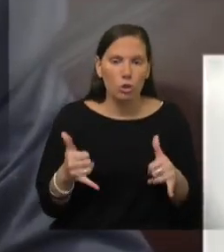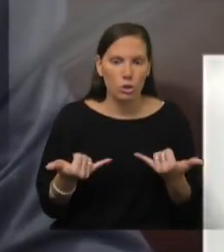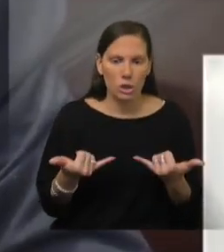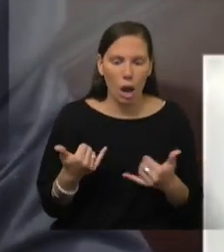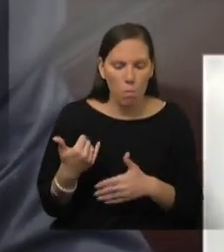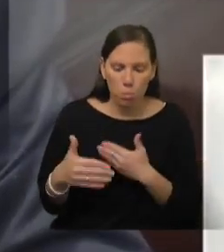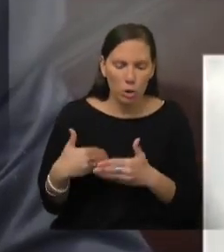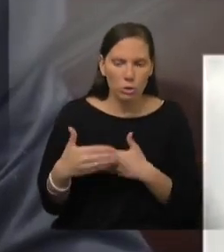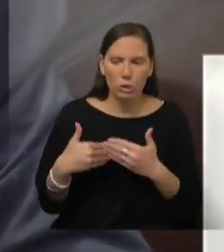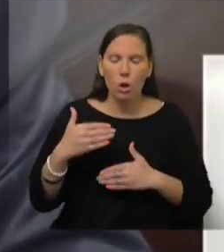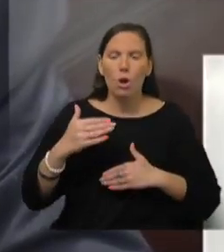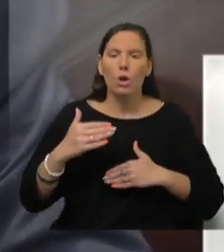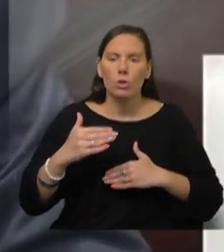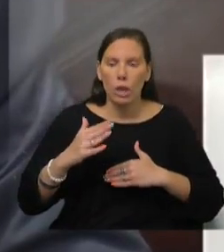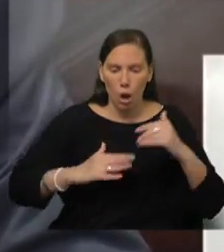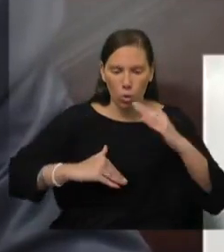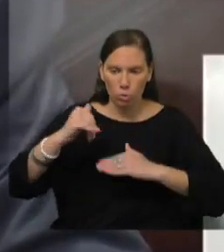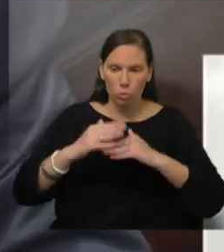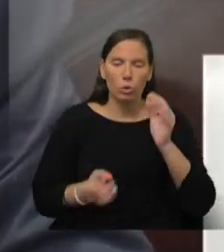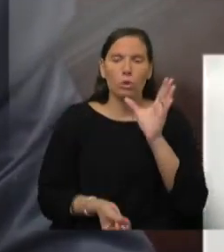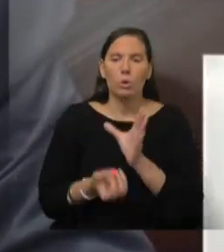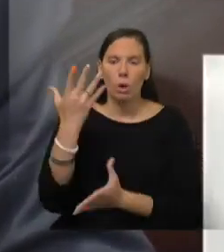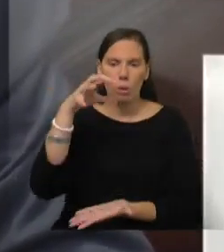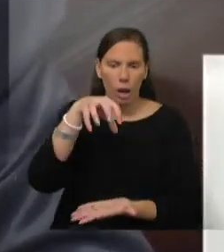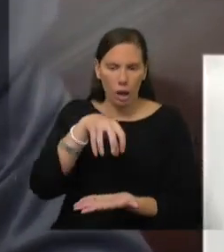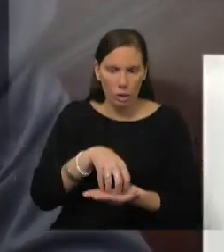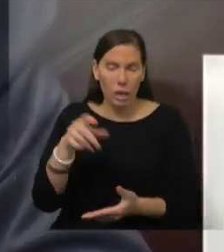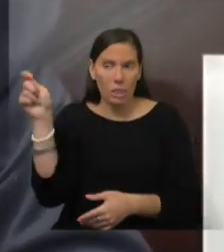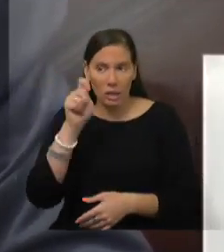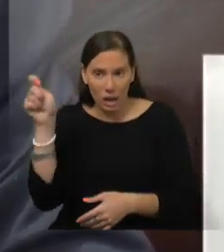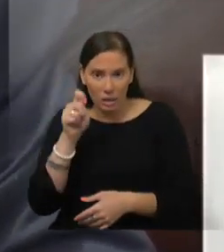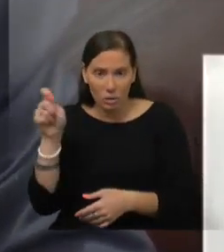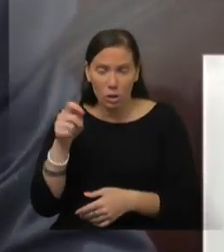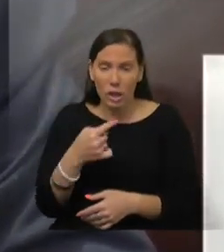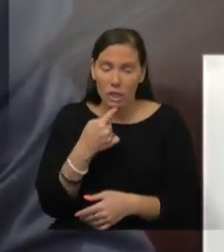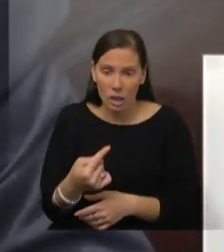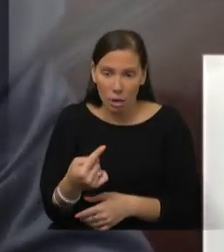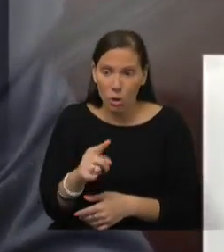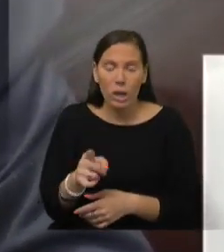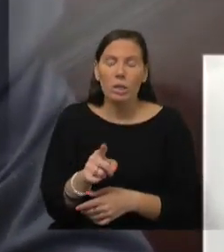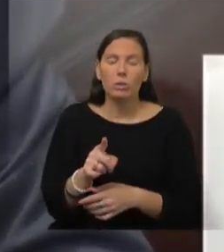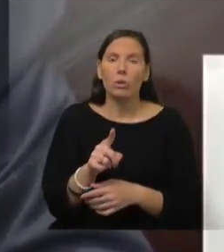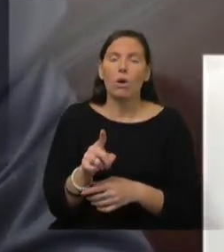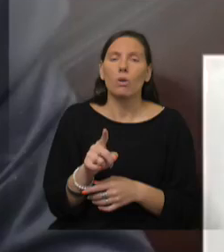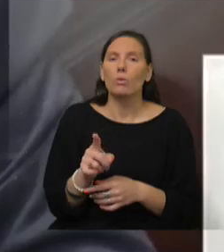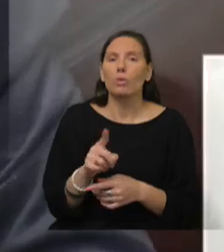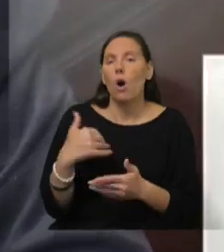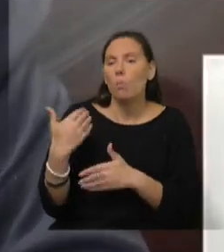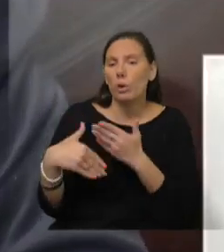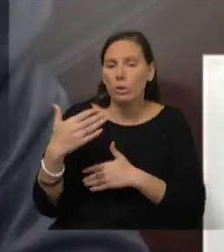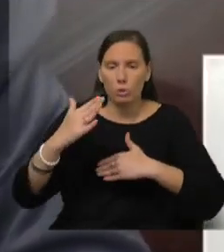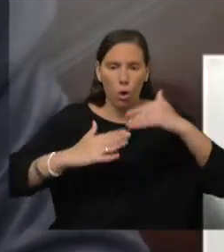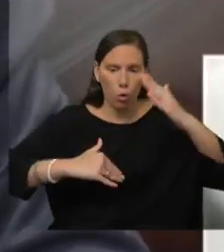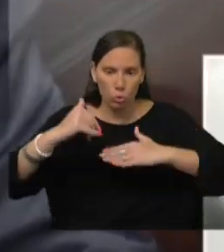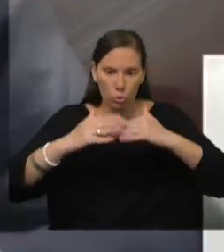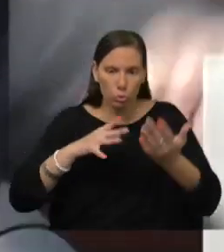proceso de construcción de nuevas cárceles por más declaración de emergencia que tengamos eso no va a hacer que los procesos de construcción